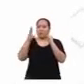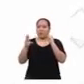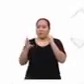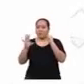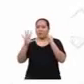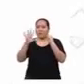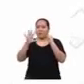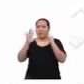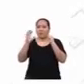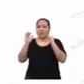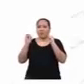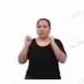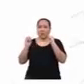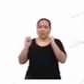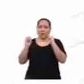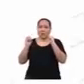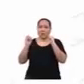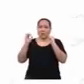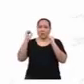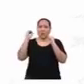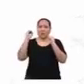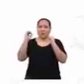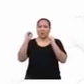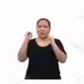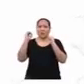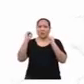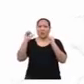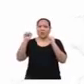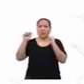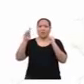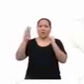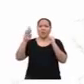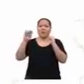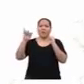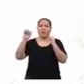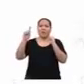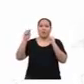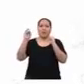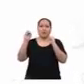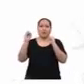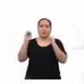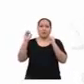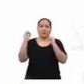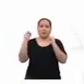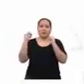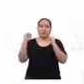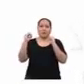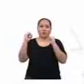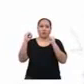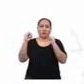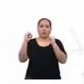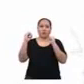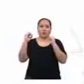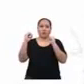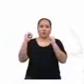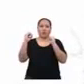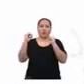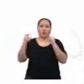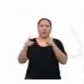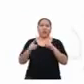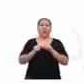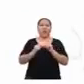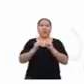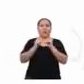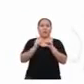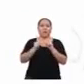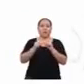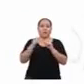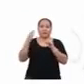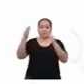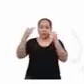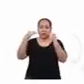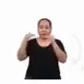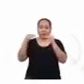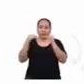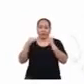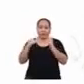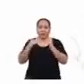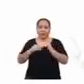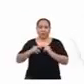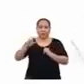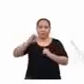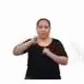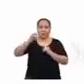obtenemos 50. En este valor el intervalo es abierto. De esta forma vamos construyendo los otros intervalos que nos